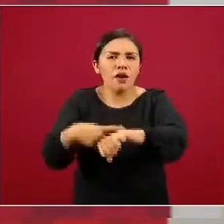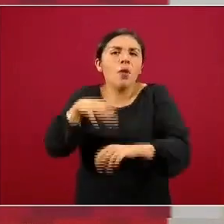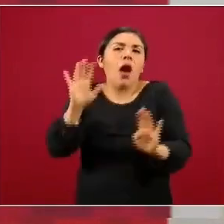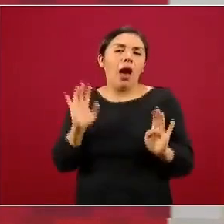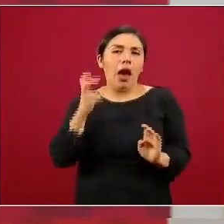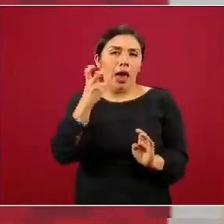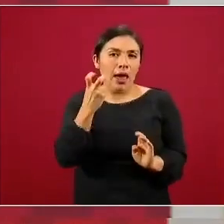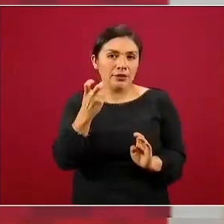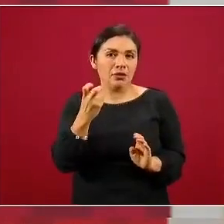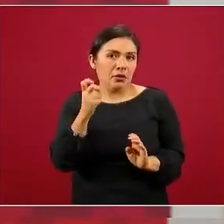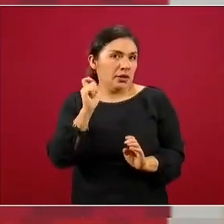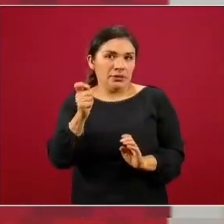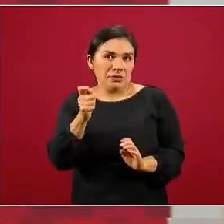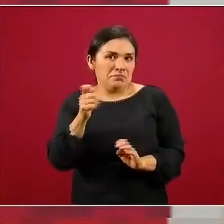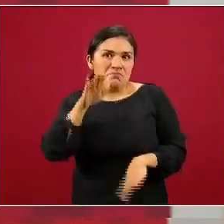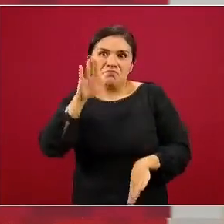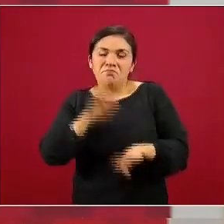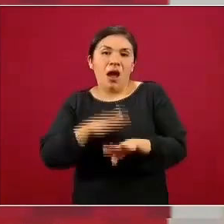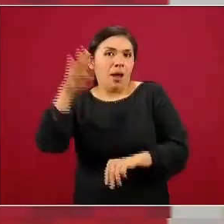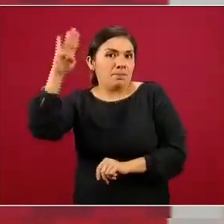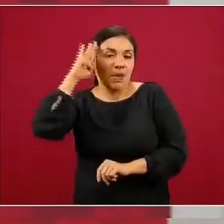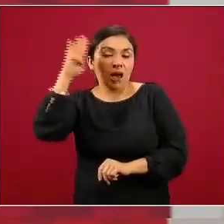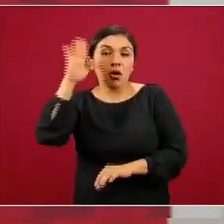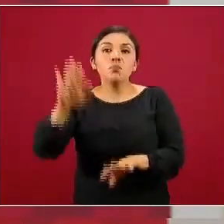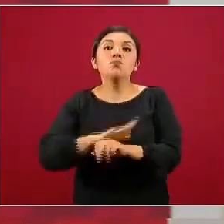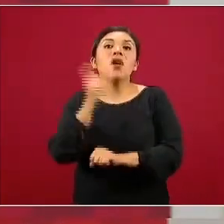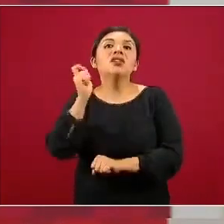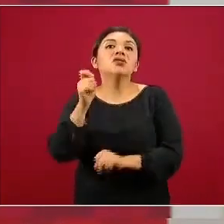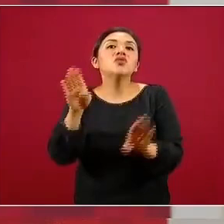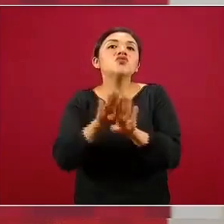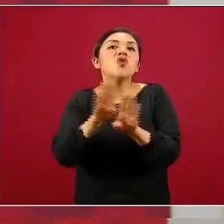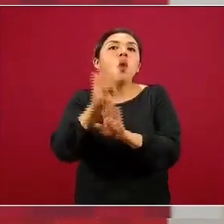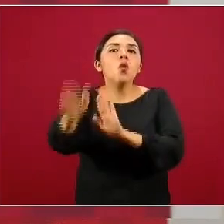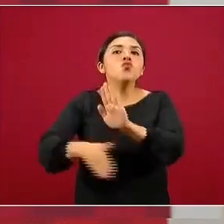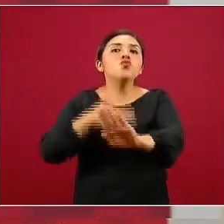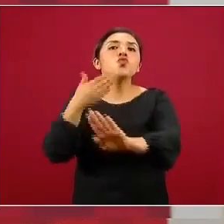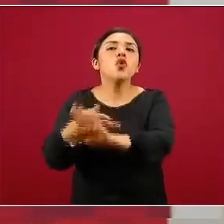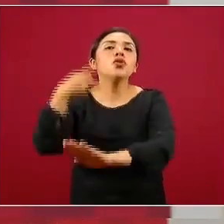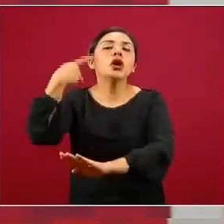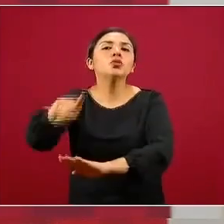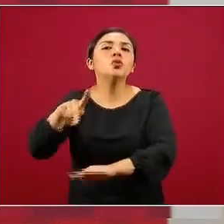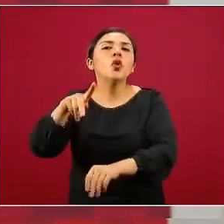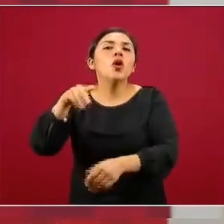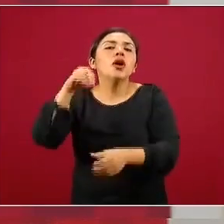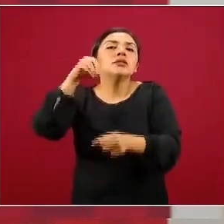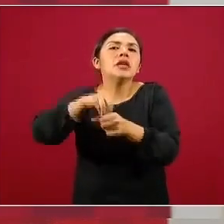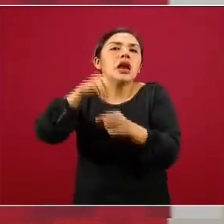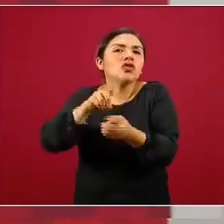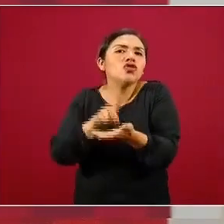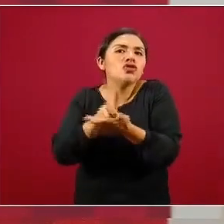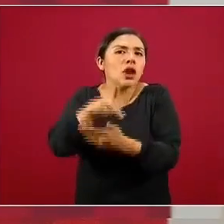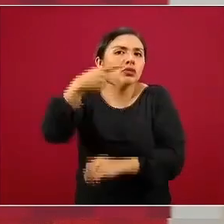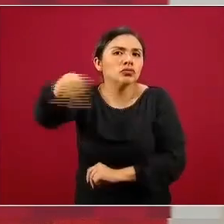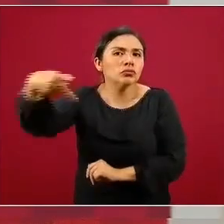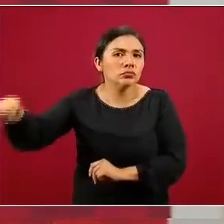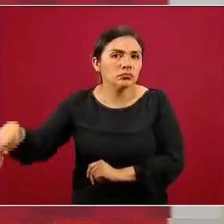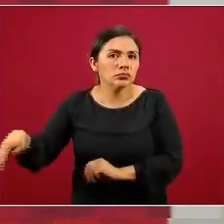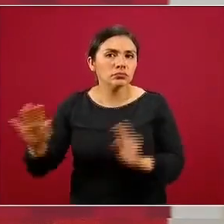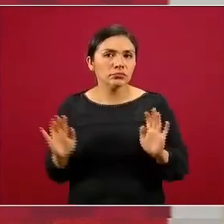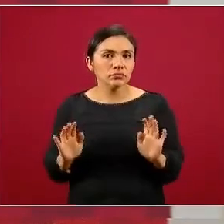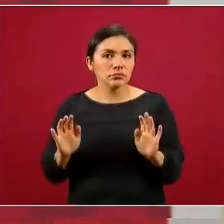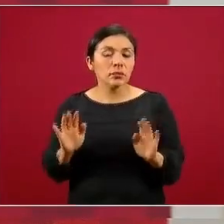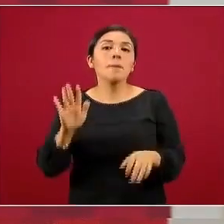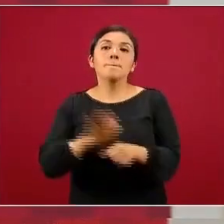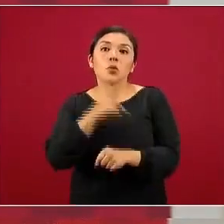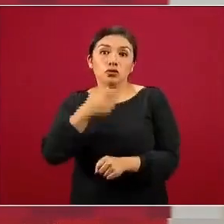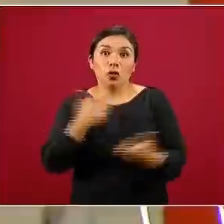Y eso sería una monstruosidad porque atentaríamos contra el derecho al respeto a la confidencialidad de las personas. Por